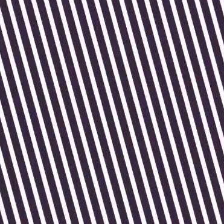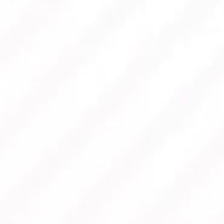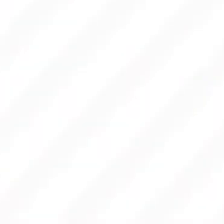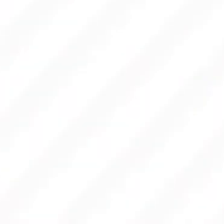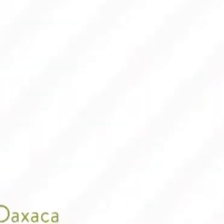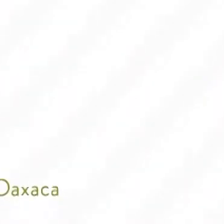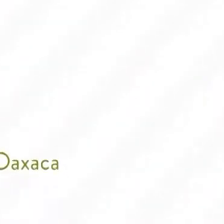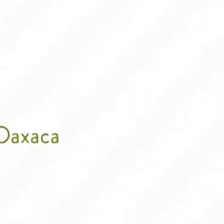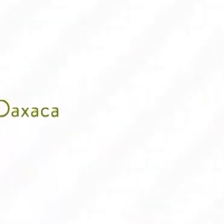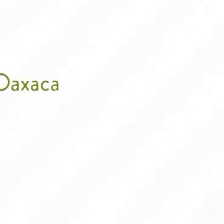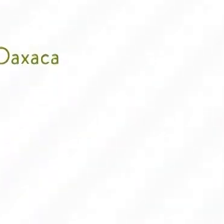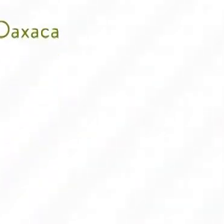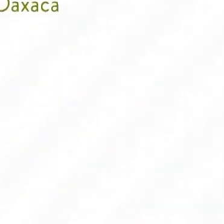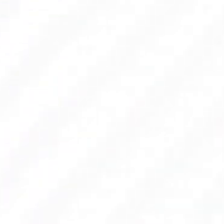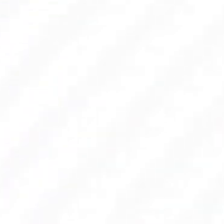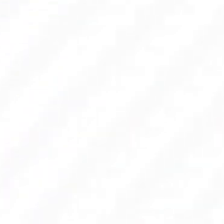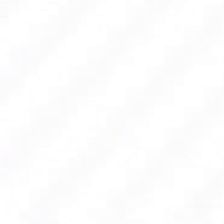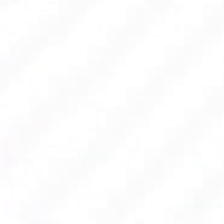ah